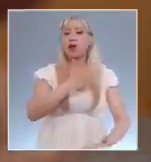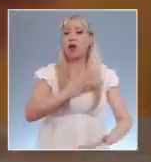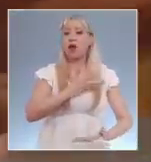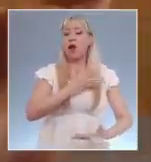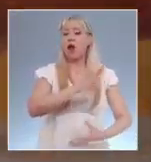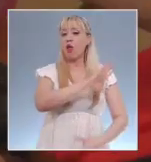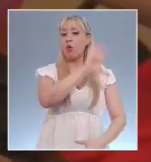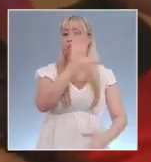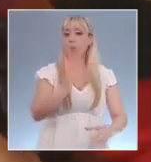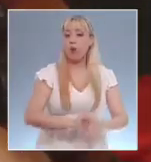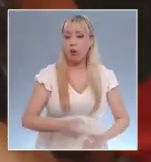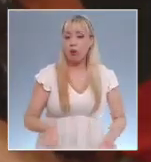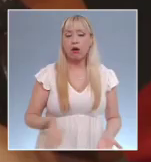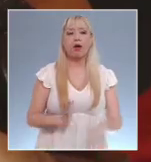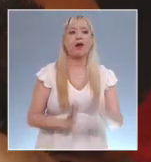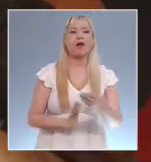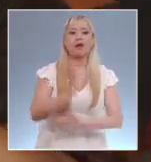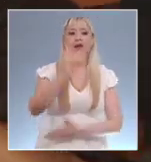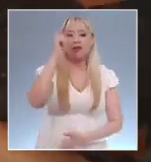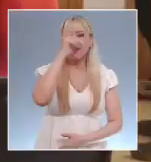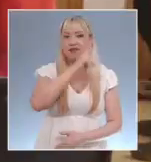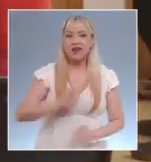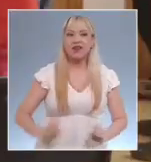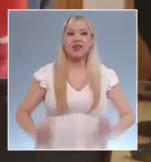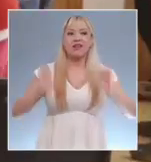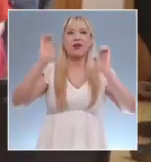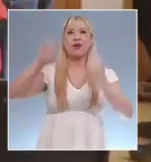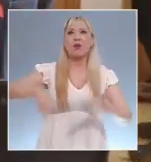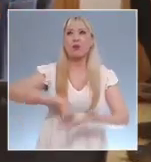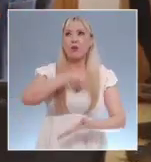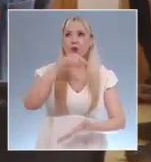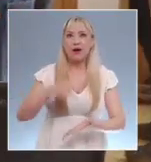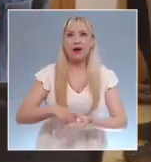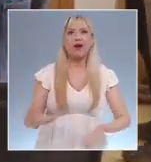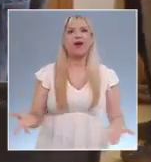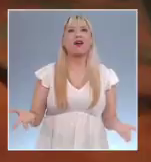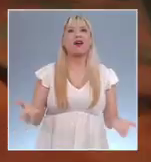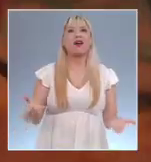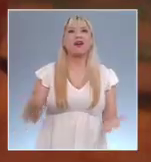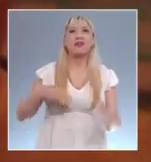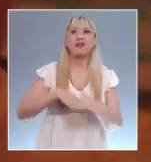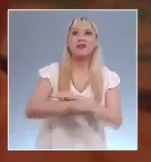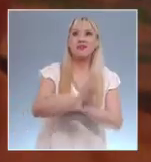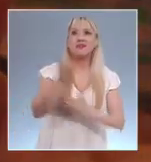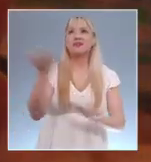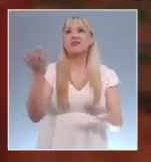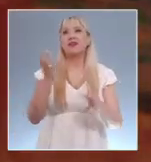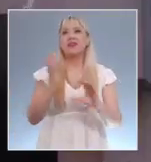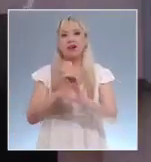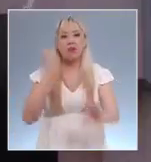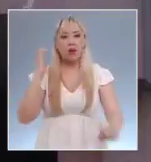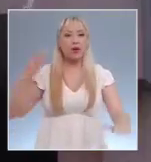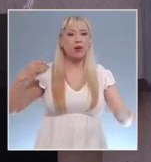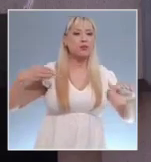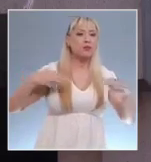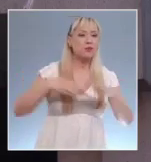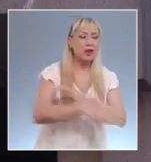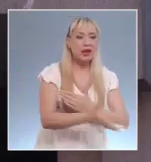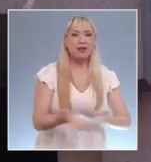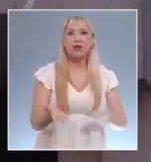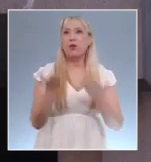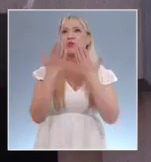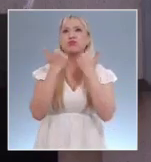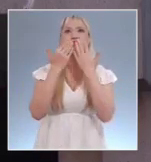espacios públicos y al transporte, o la ausencia de información en formatos accesibles. Consciente de